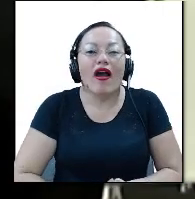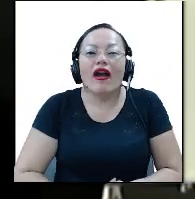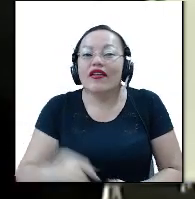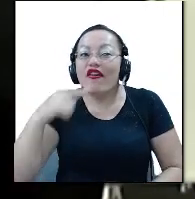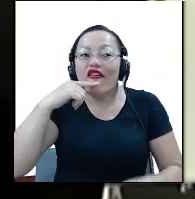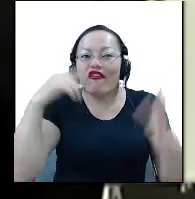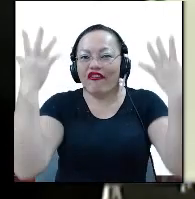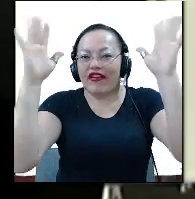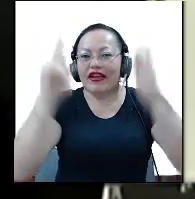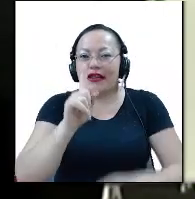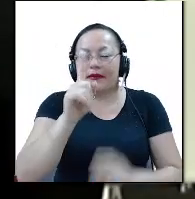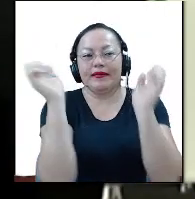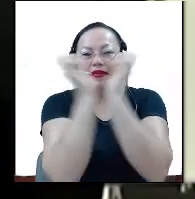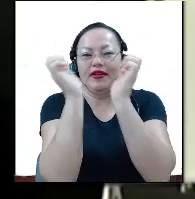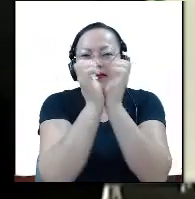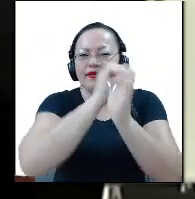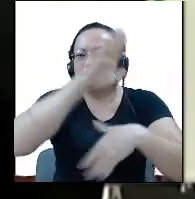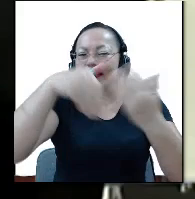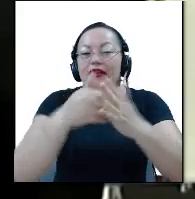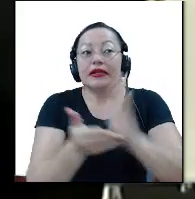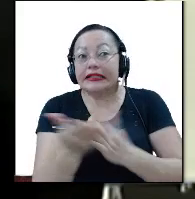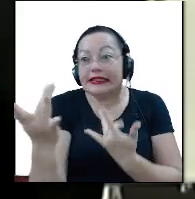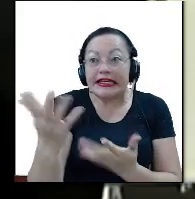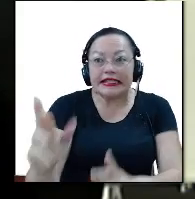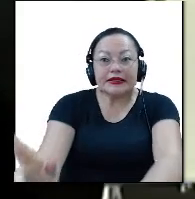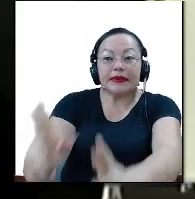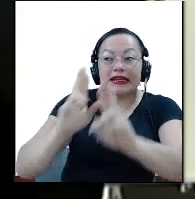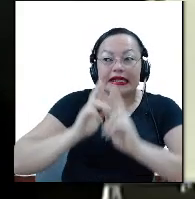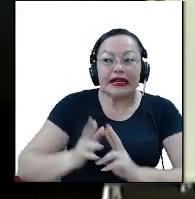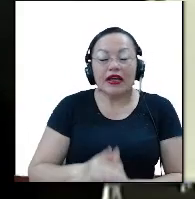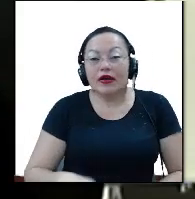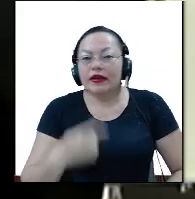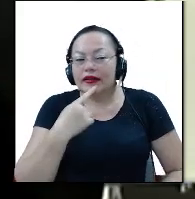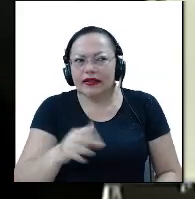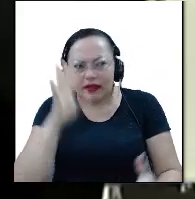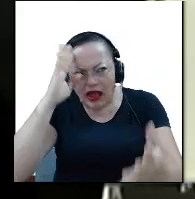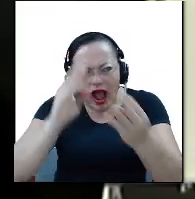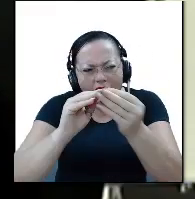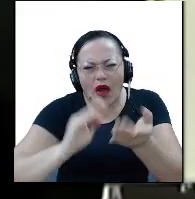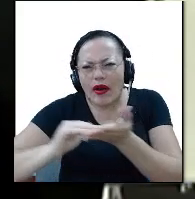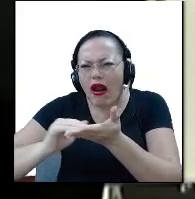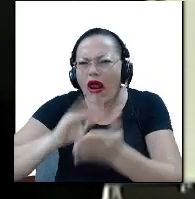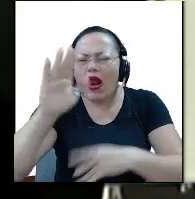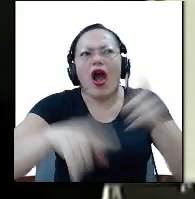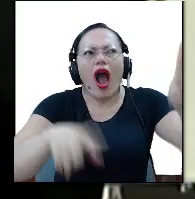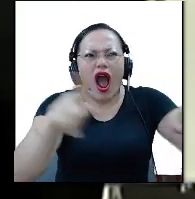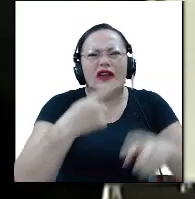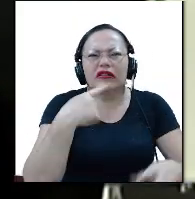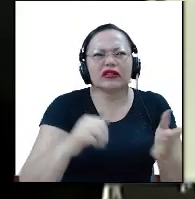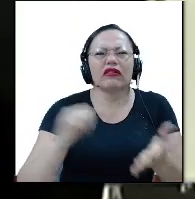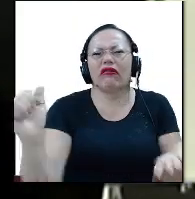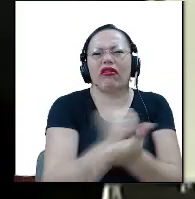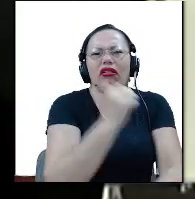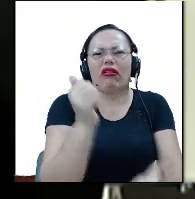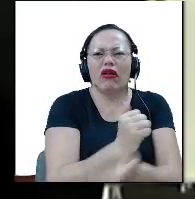próximo primero de mayo. Esperemos a ver qué pasa con este y con los festivos que estaban anunciando que los iban a